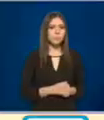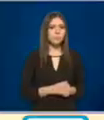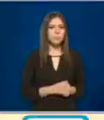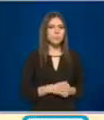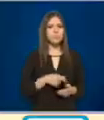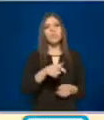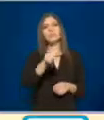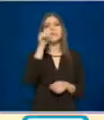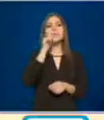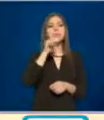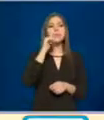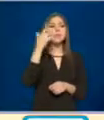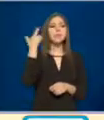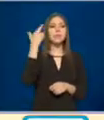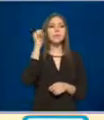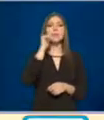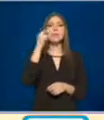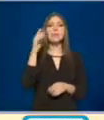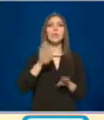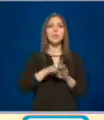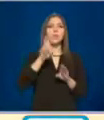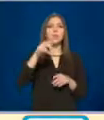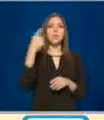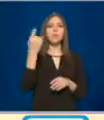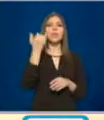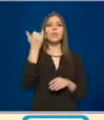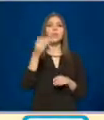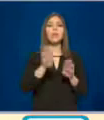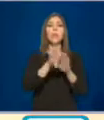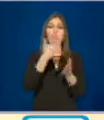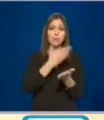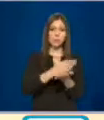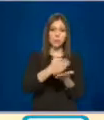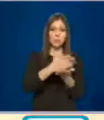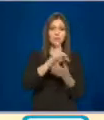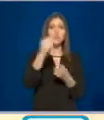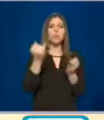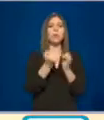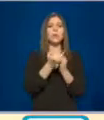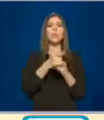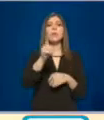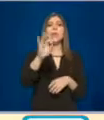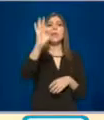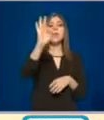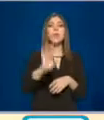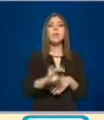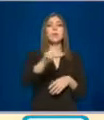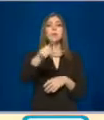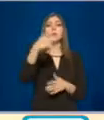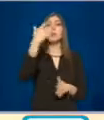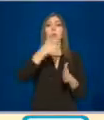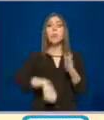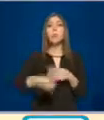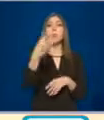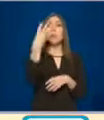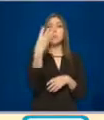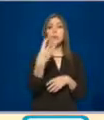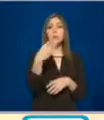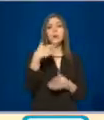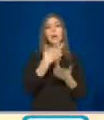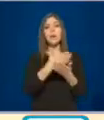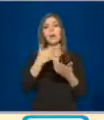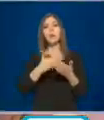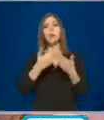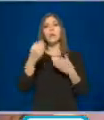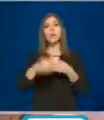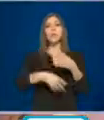muy comúnmente, es no solamente a crédito, sino descuento por cliente frecuente. Si me compras 3 piezas, la